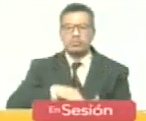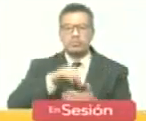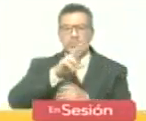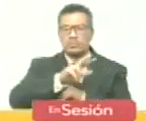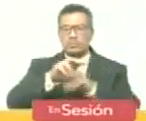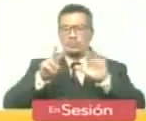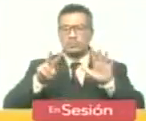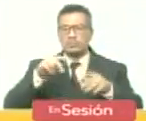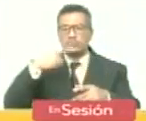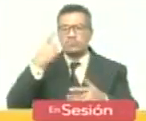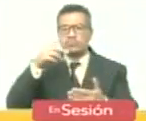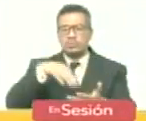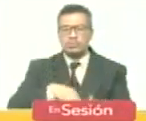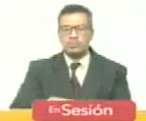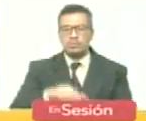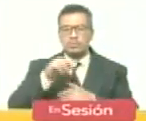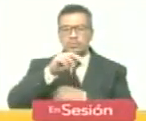1937 al